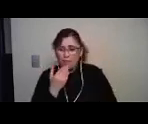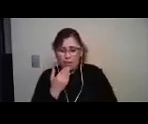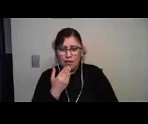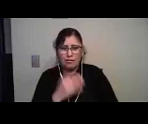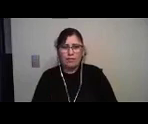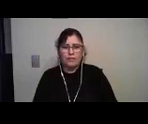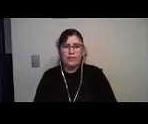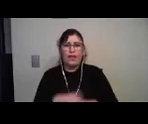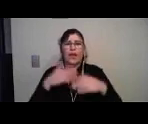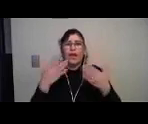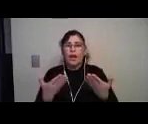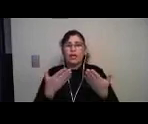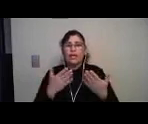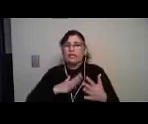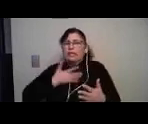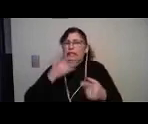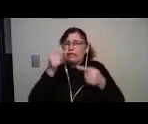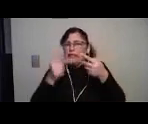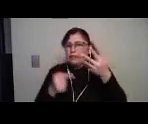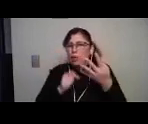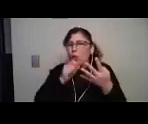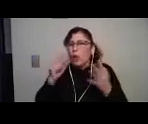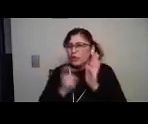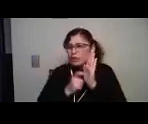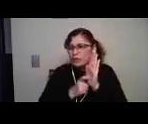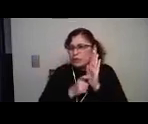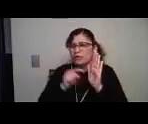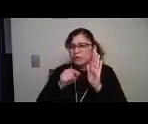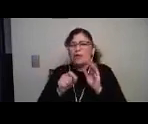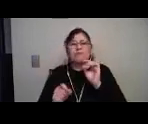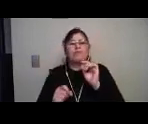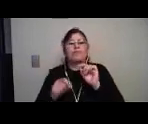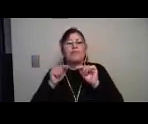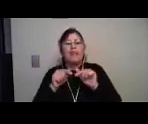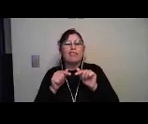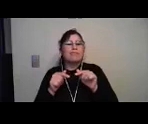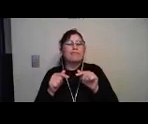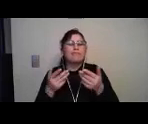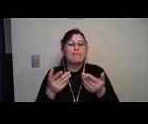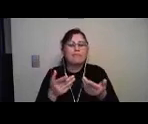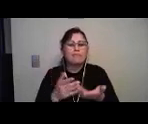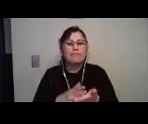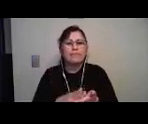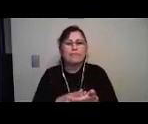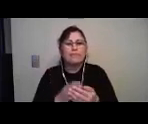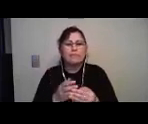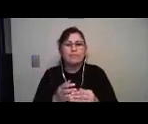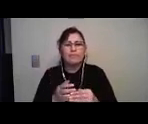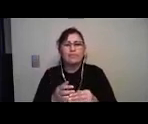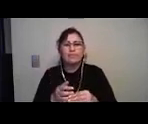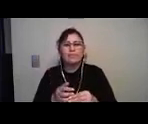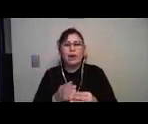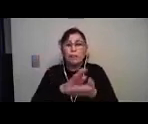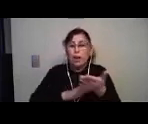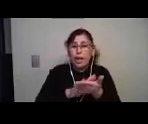La sintomatología más común tiene que ver con la patología neuropatía alcohólica, tiene que ver con alteración